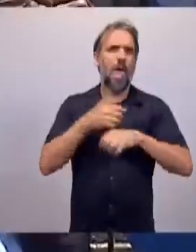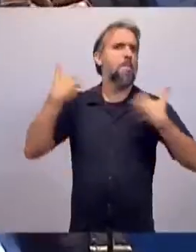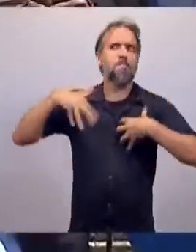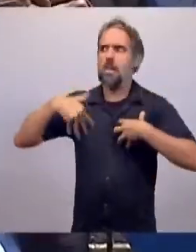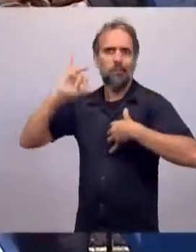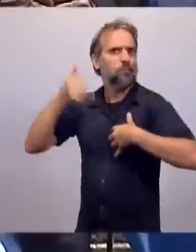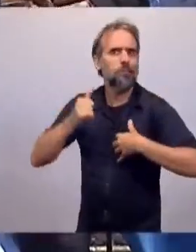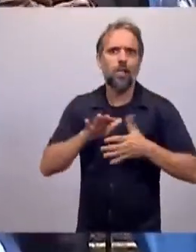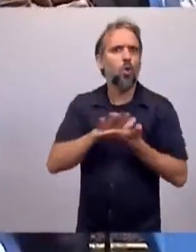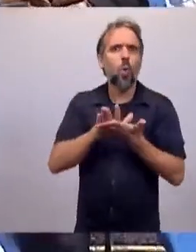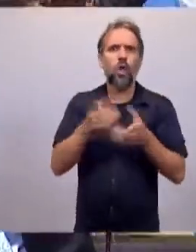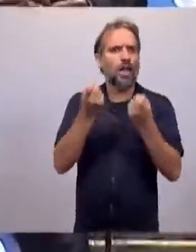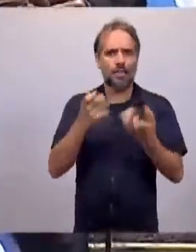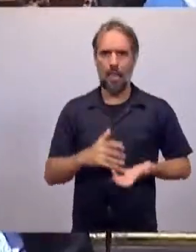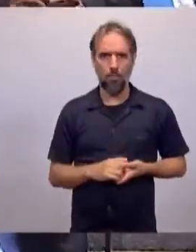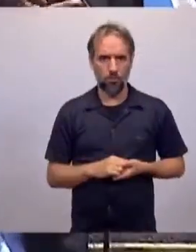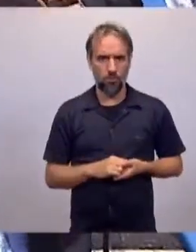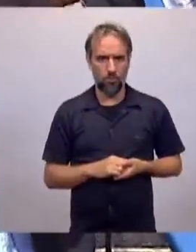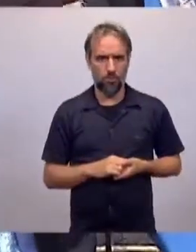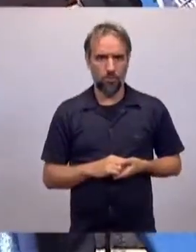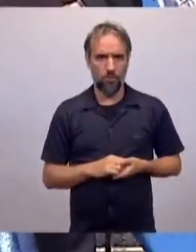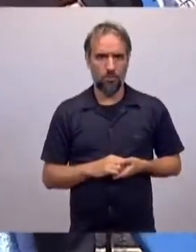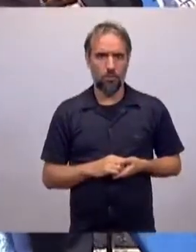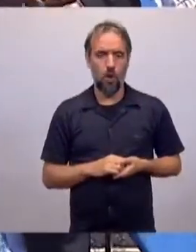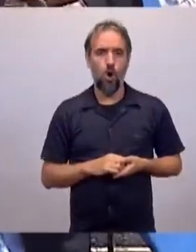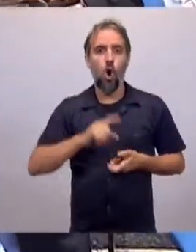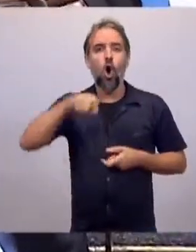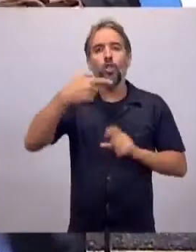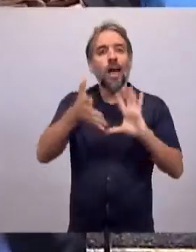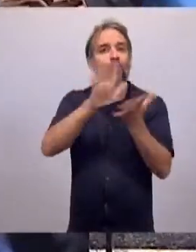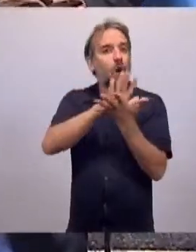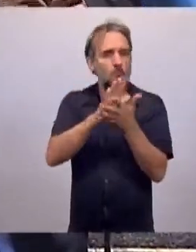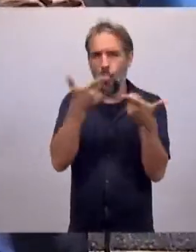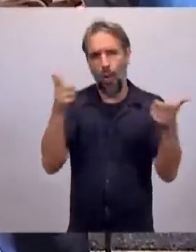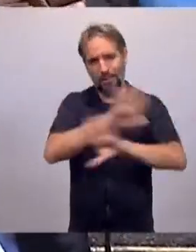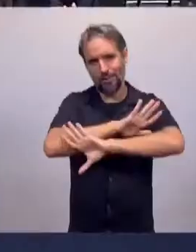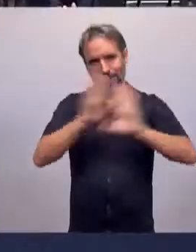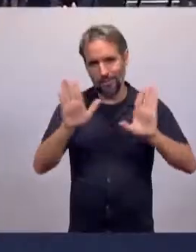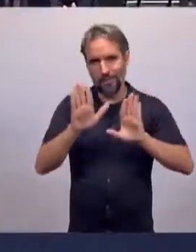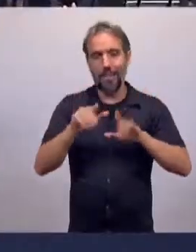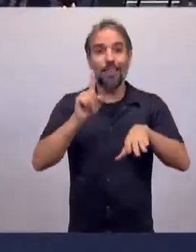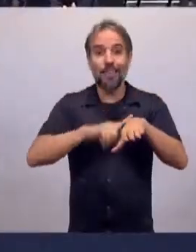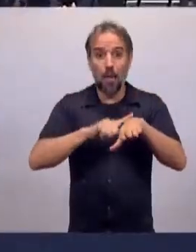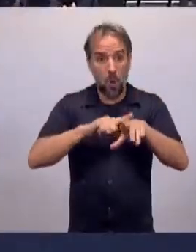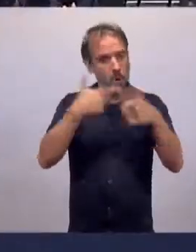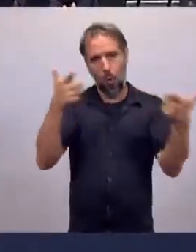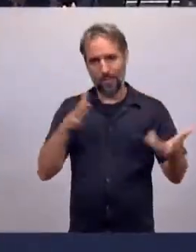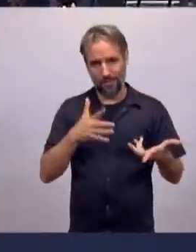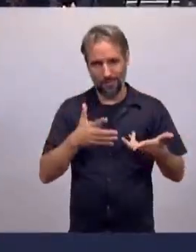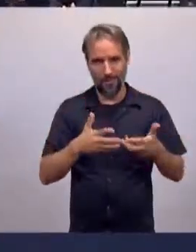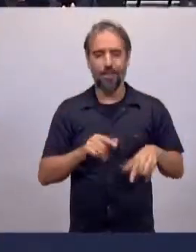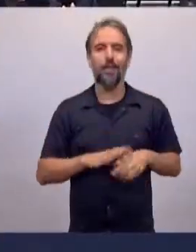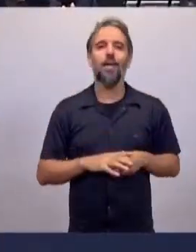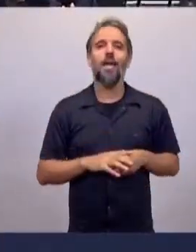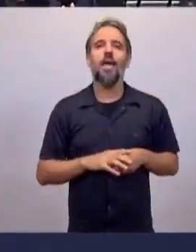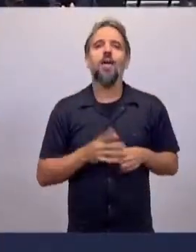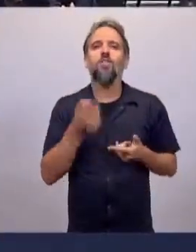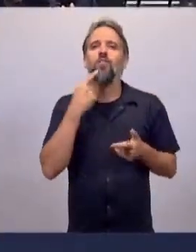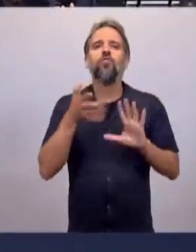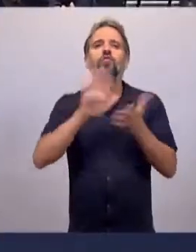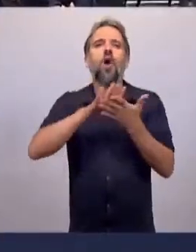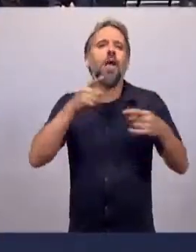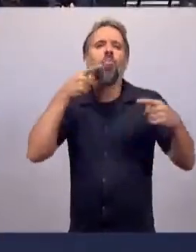emergencia. No tenemos alternativas y tampoco tenemos tiempo. No tenemos margen